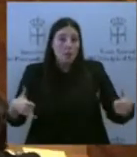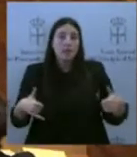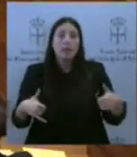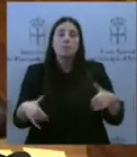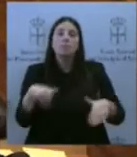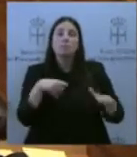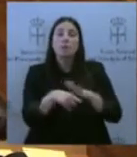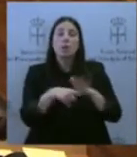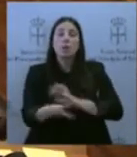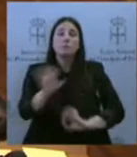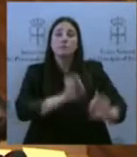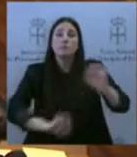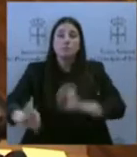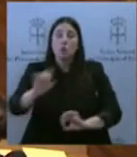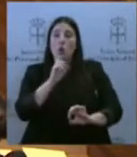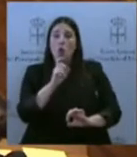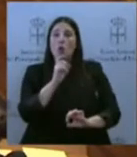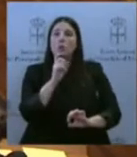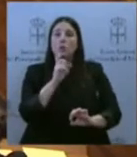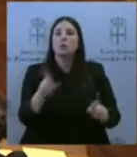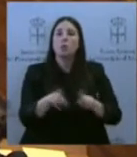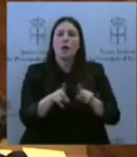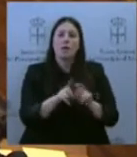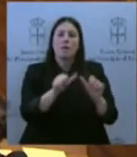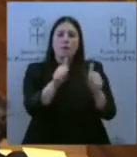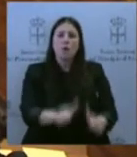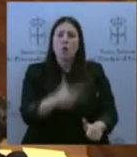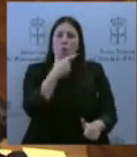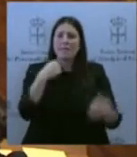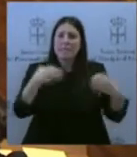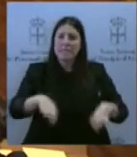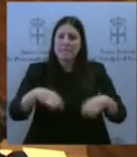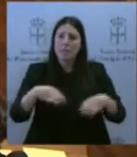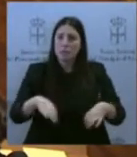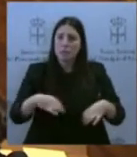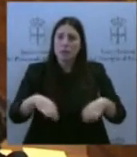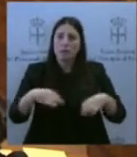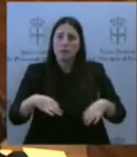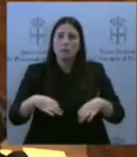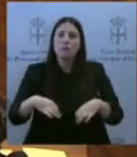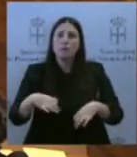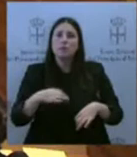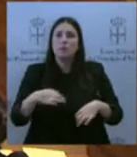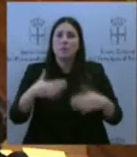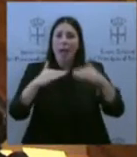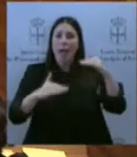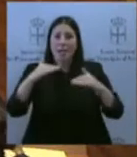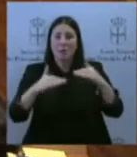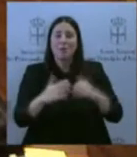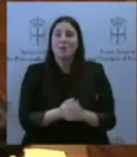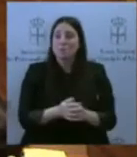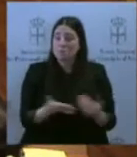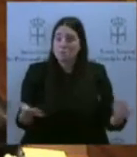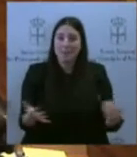manera sencilla relaciones de fuerza y equilibrios muy complejos. A lo largo de muchas generaciones, la